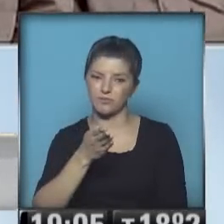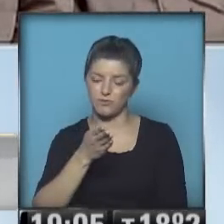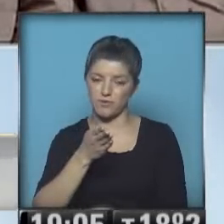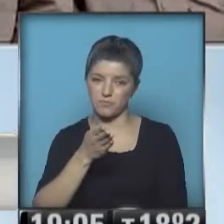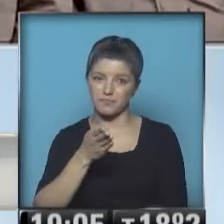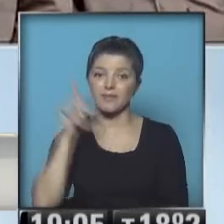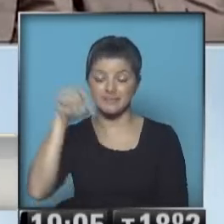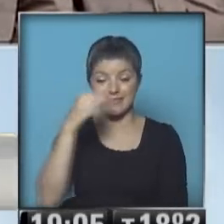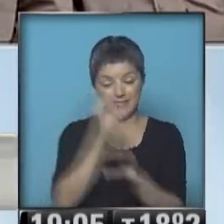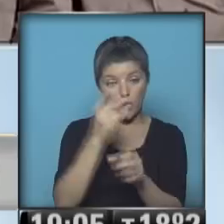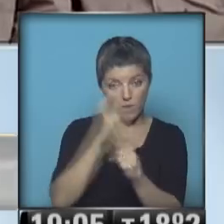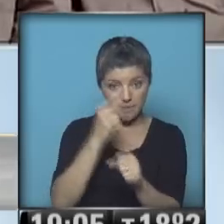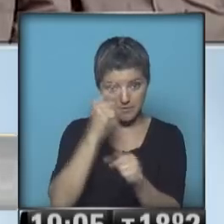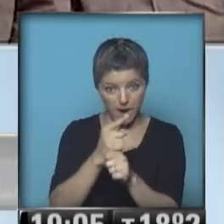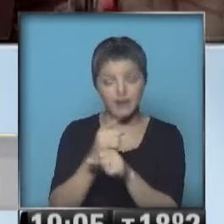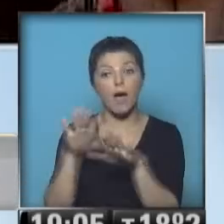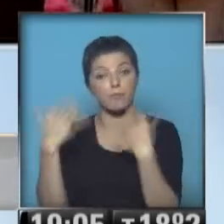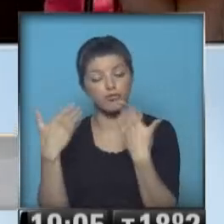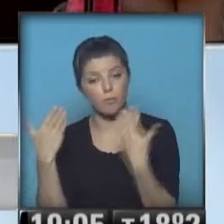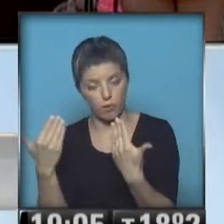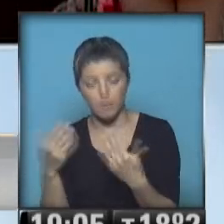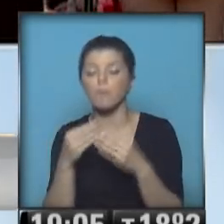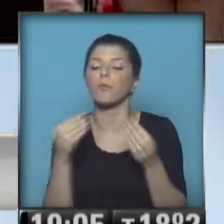escuela primaria, porque